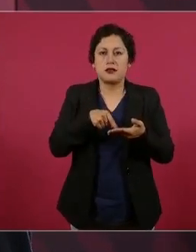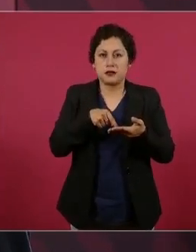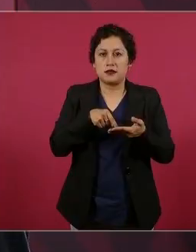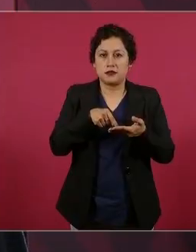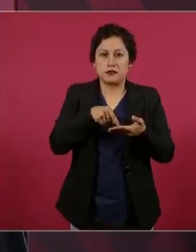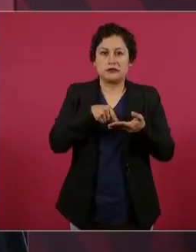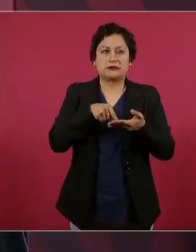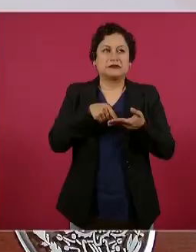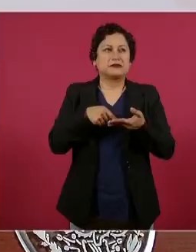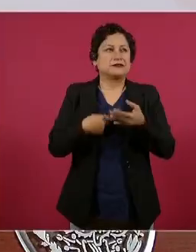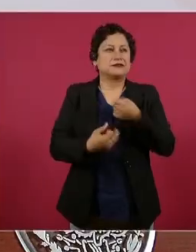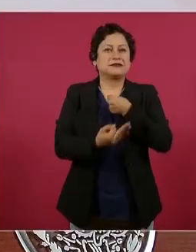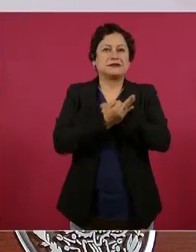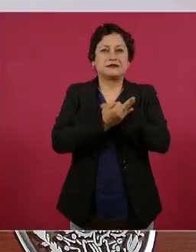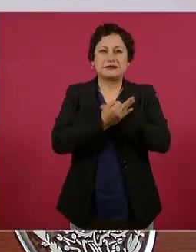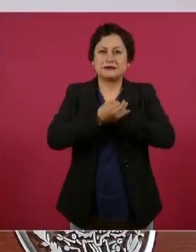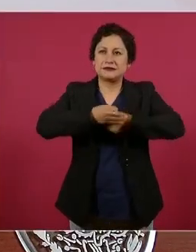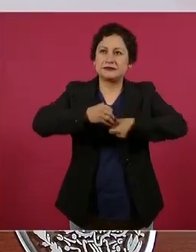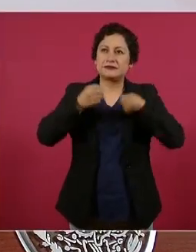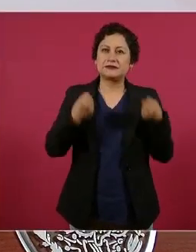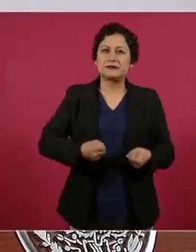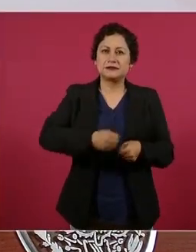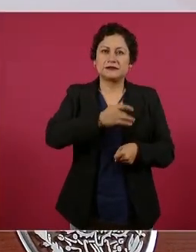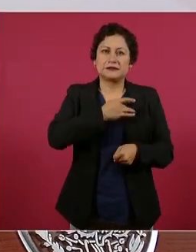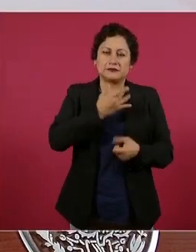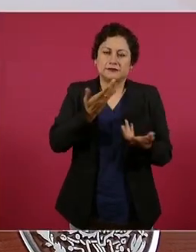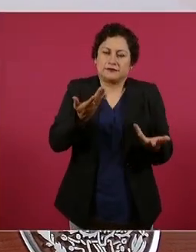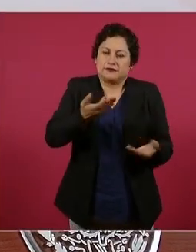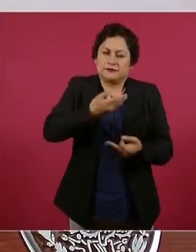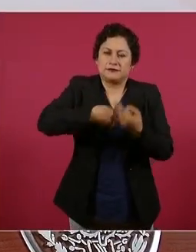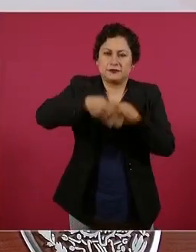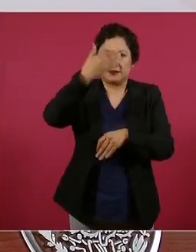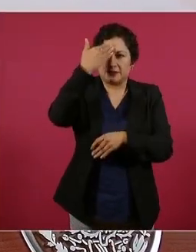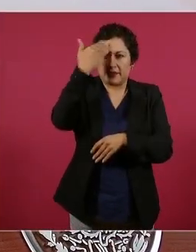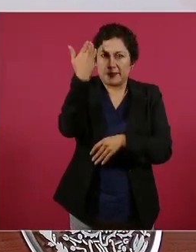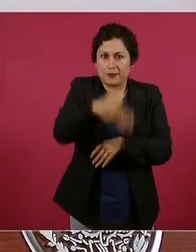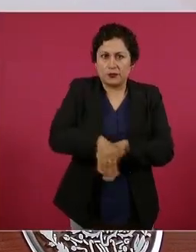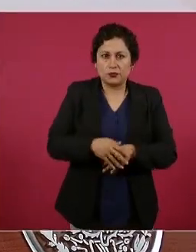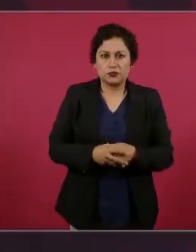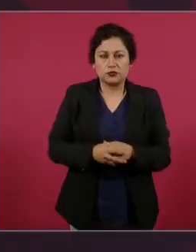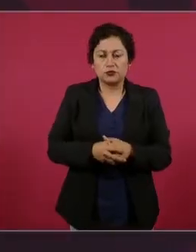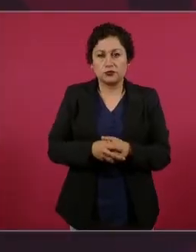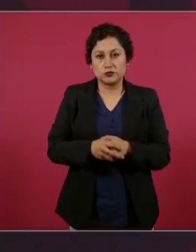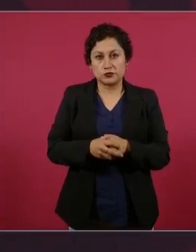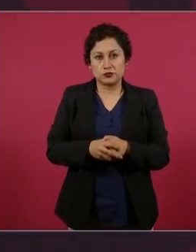de seguridad, lo sabemos bien. Por eso